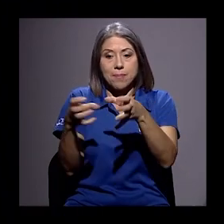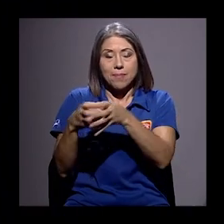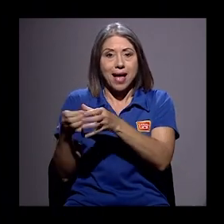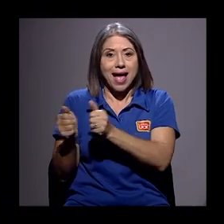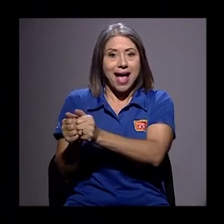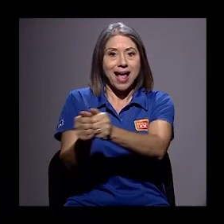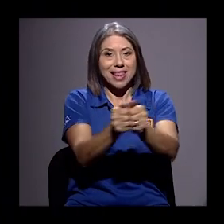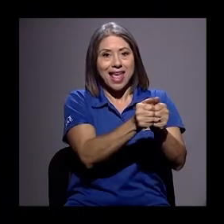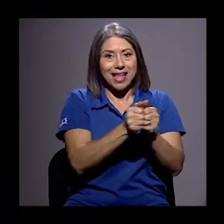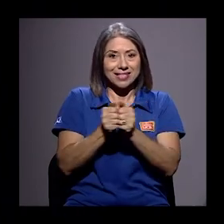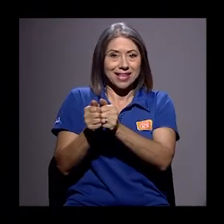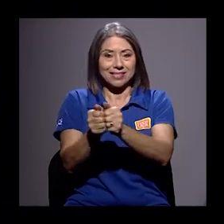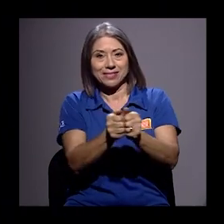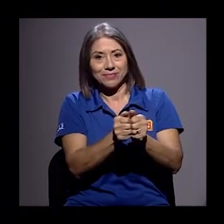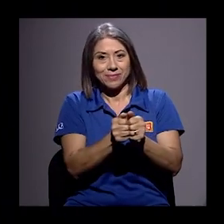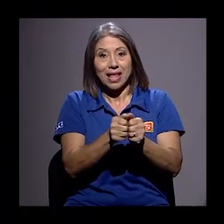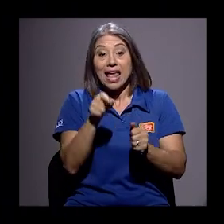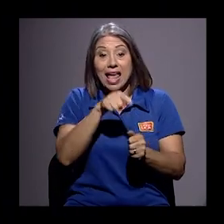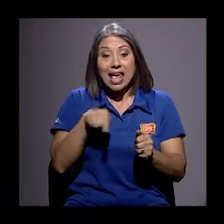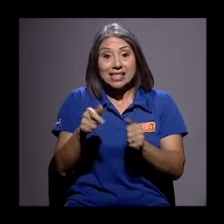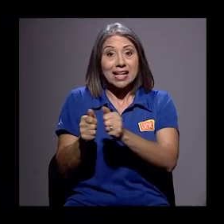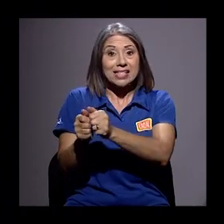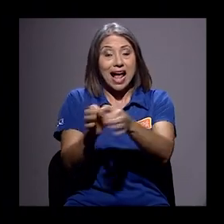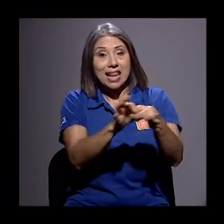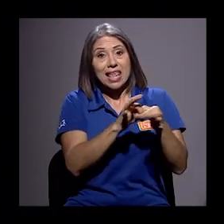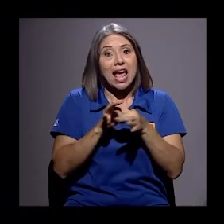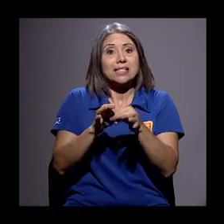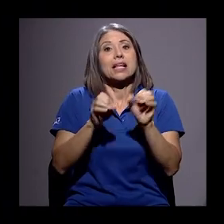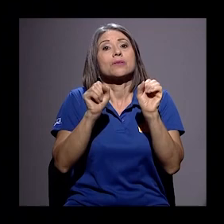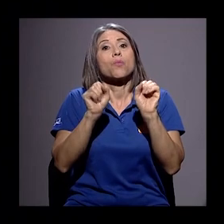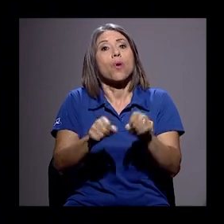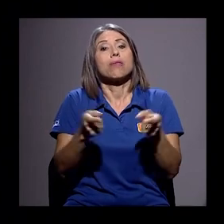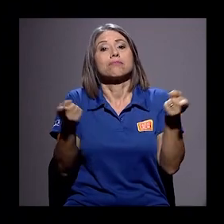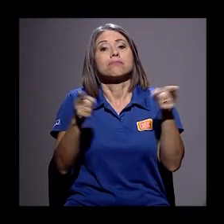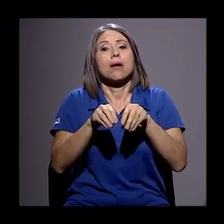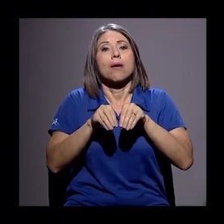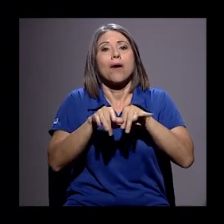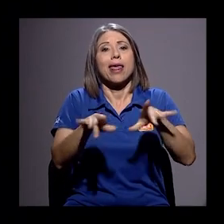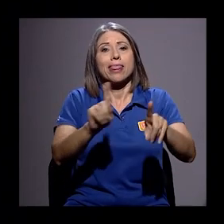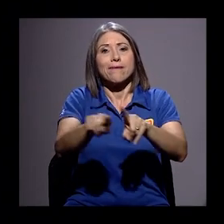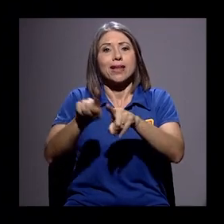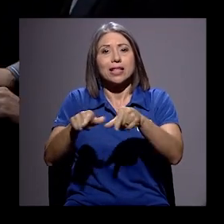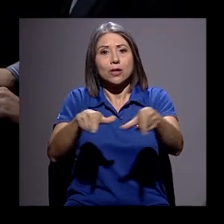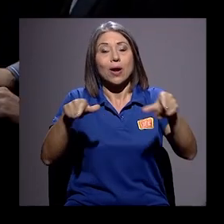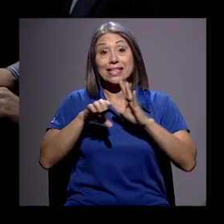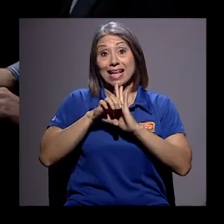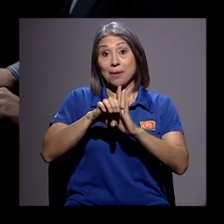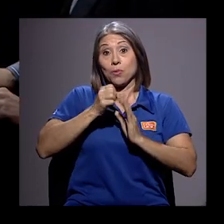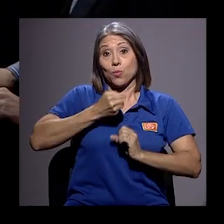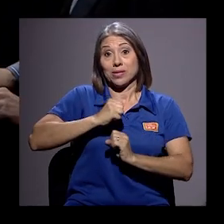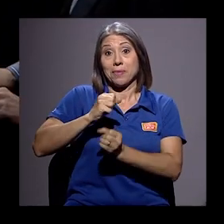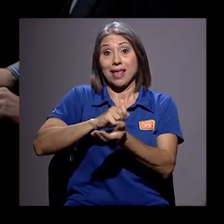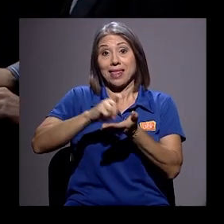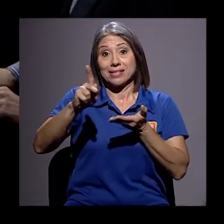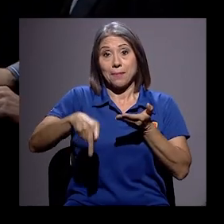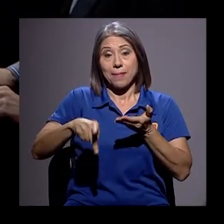por diferentes lugares le pongo como ejemplo inclusive la municipalidad de san pedro